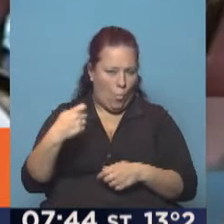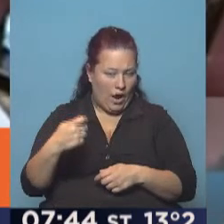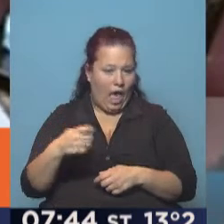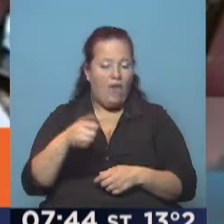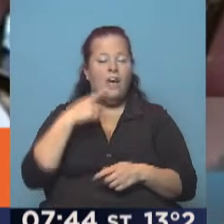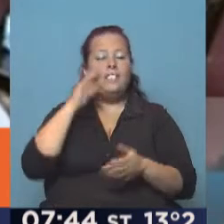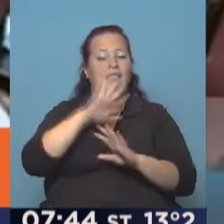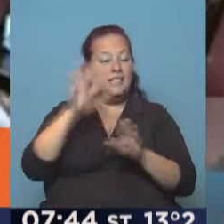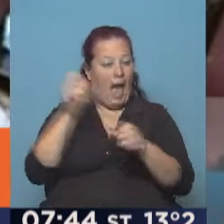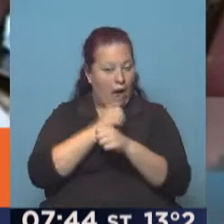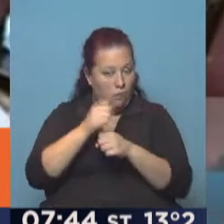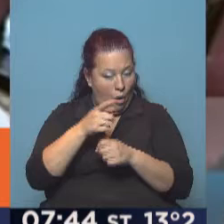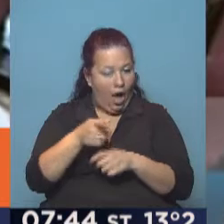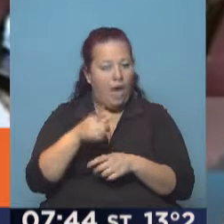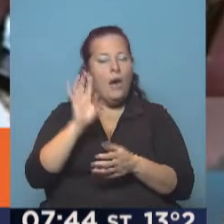tienen sentencia se les va a pagar